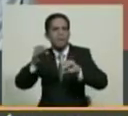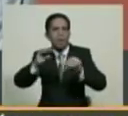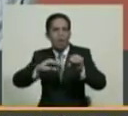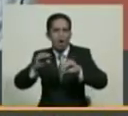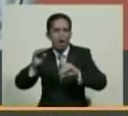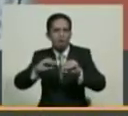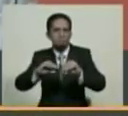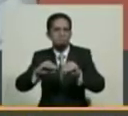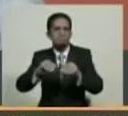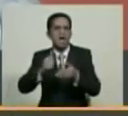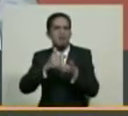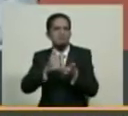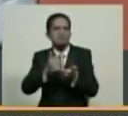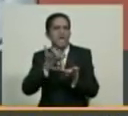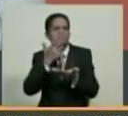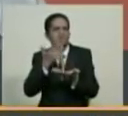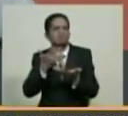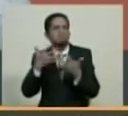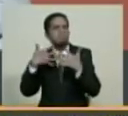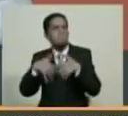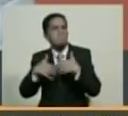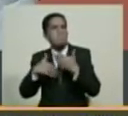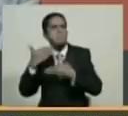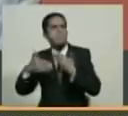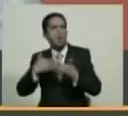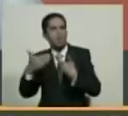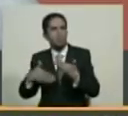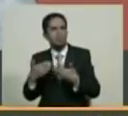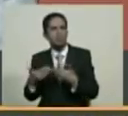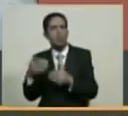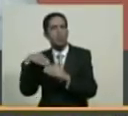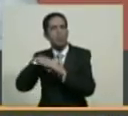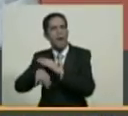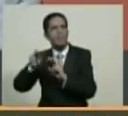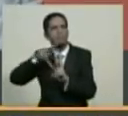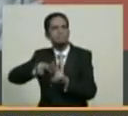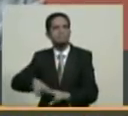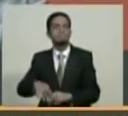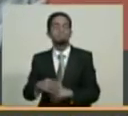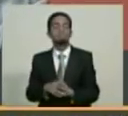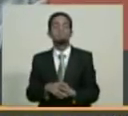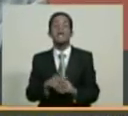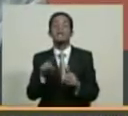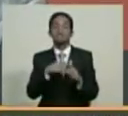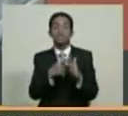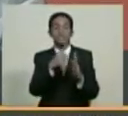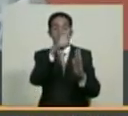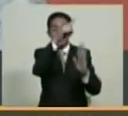como para la industria, para la producción, para el empacado. Sí, son 8.039 aranceles.